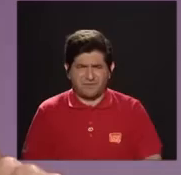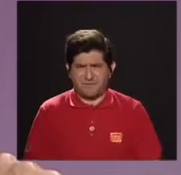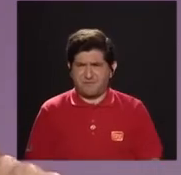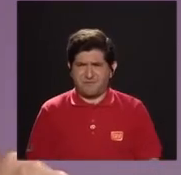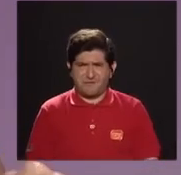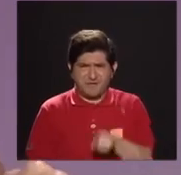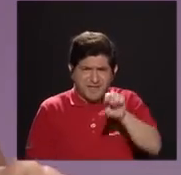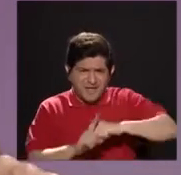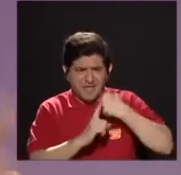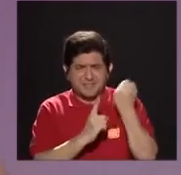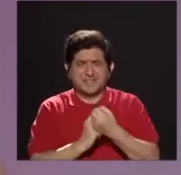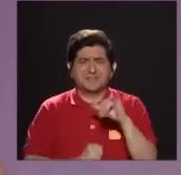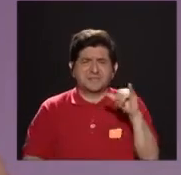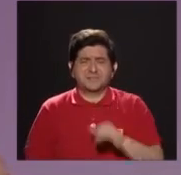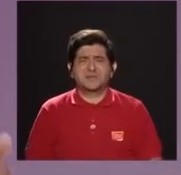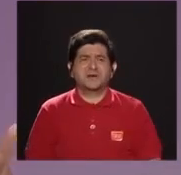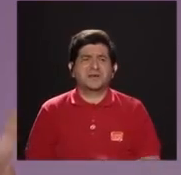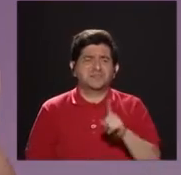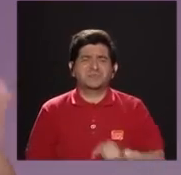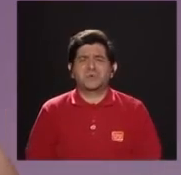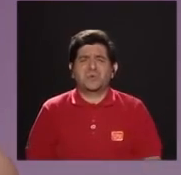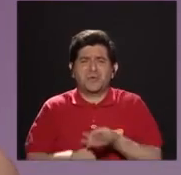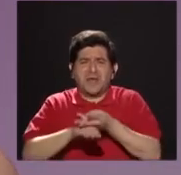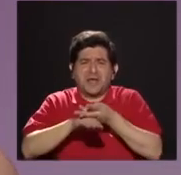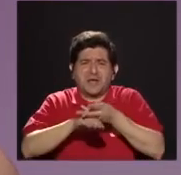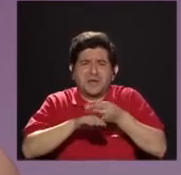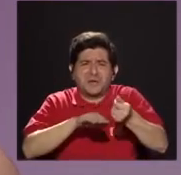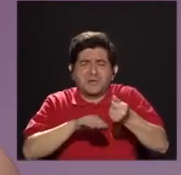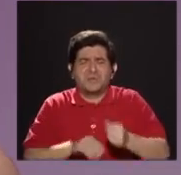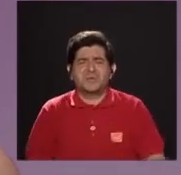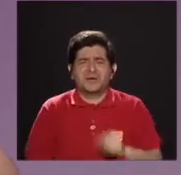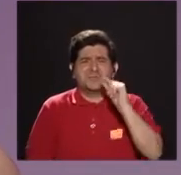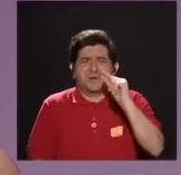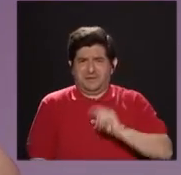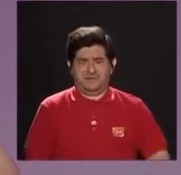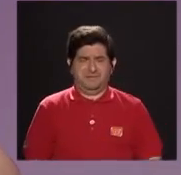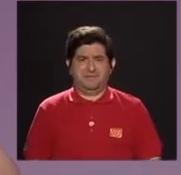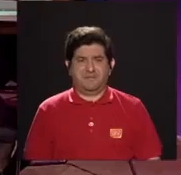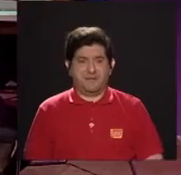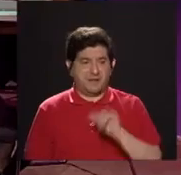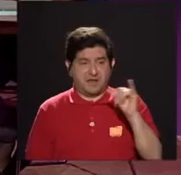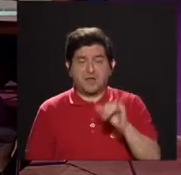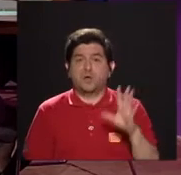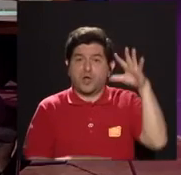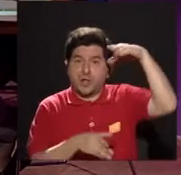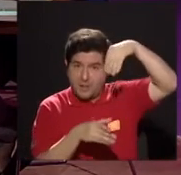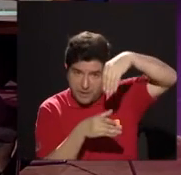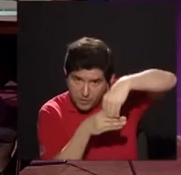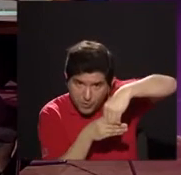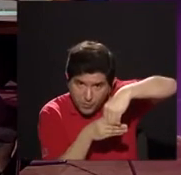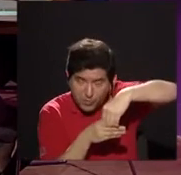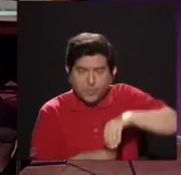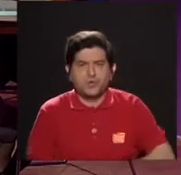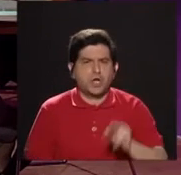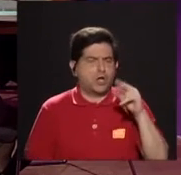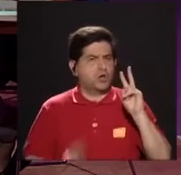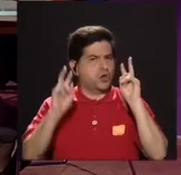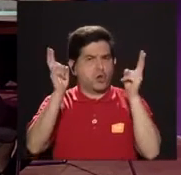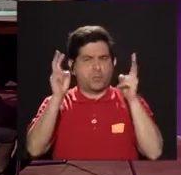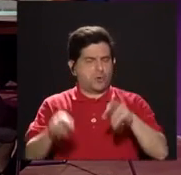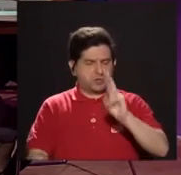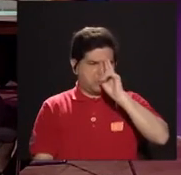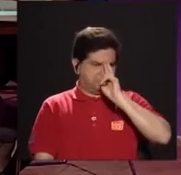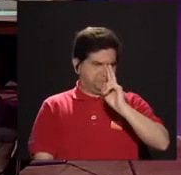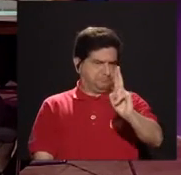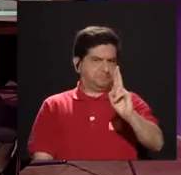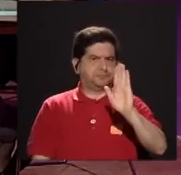eso es una curita, por decirlo así, pero que además, el problema. Perdona, pero además que las incorporan, no por un tema de